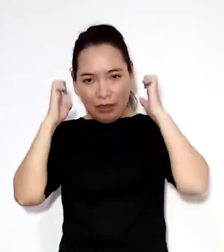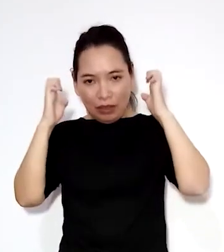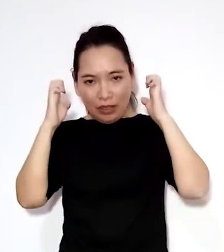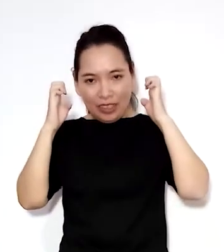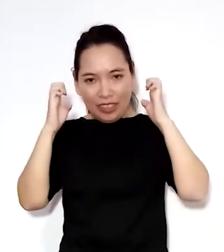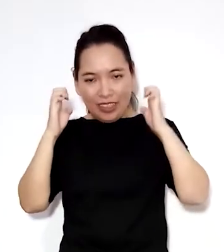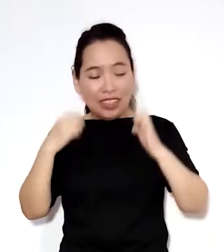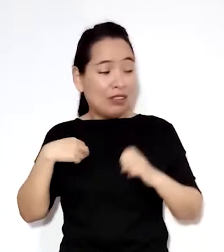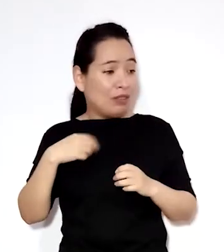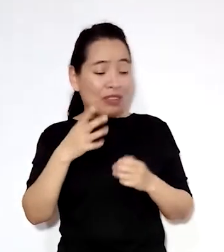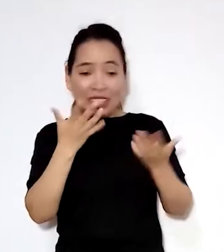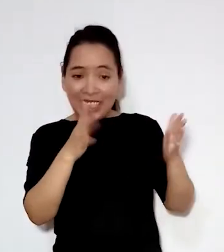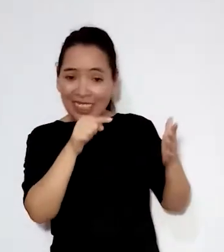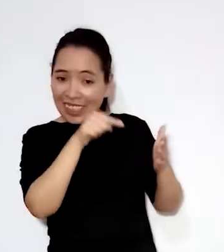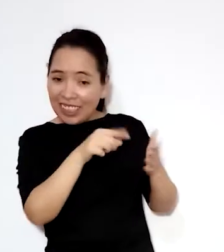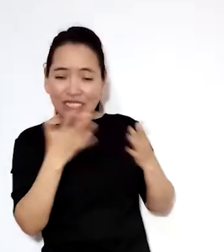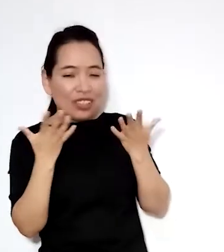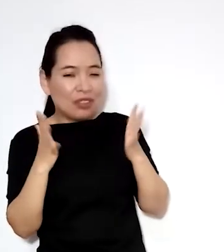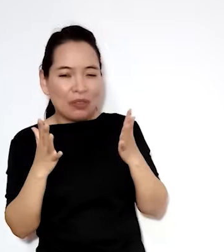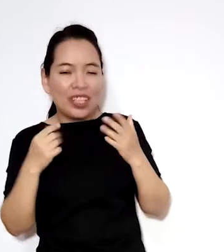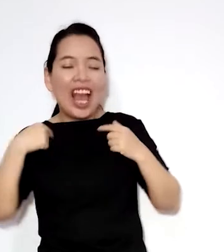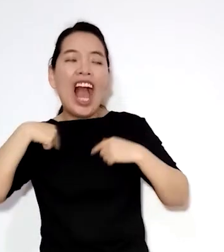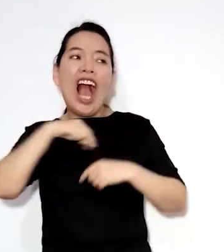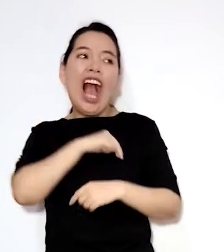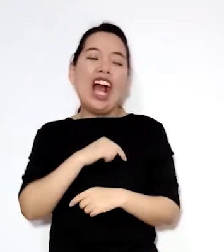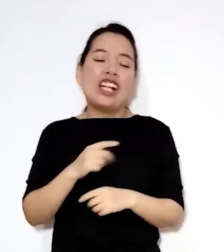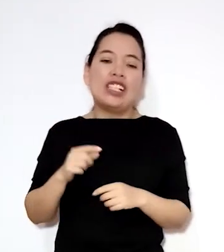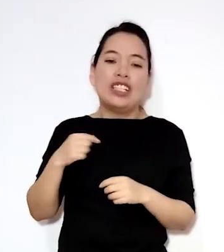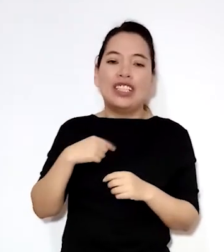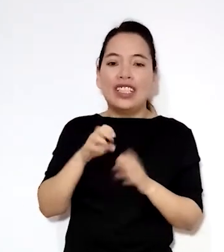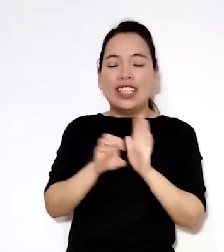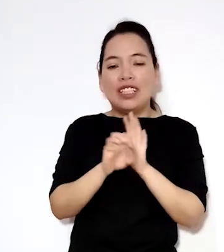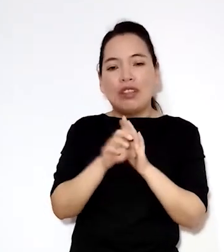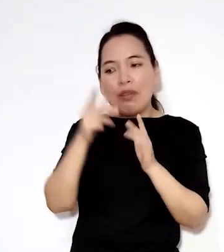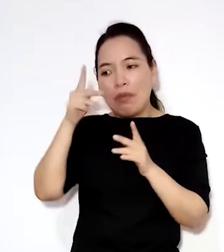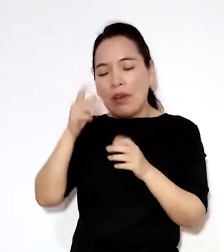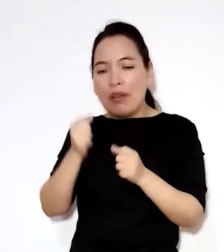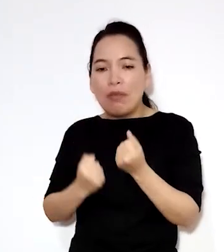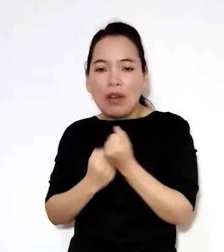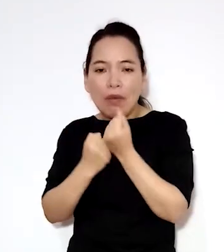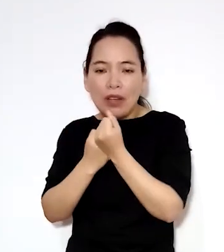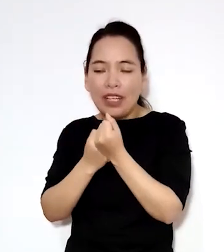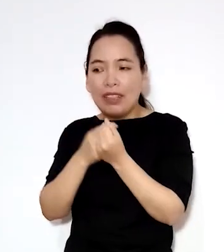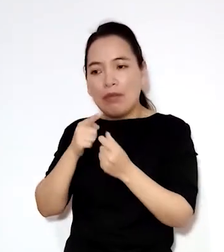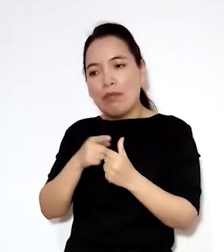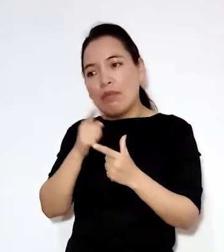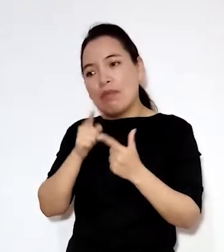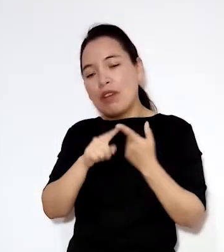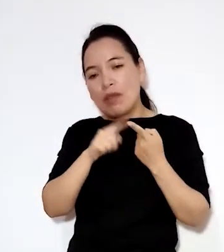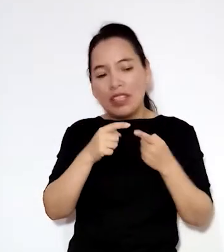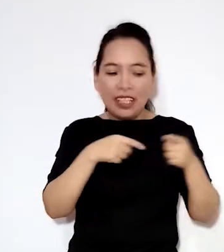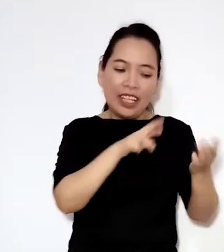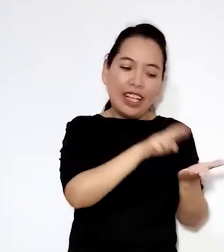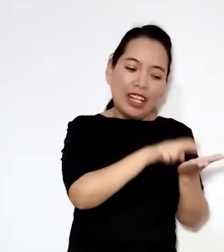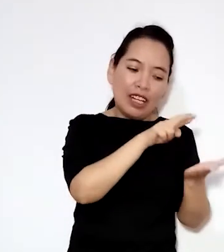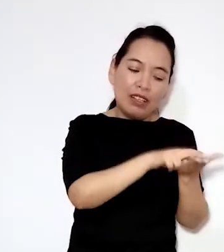integral que se complemente y facilitar el proceso educativo. Si esto no existe, si no le